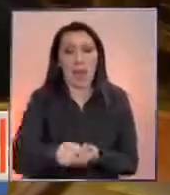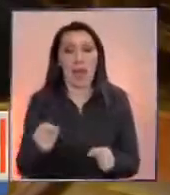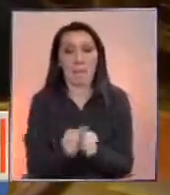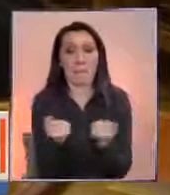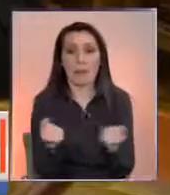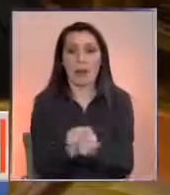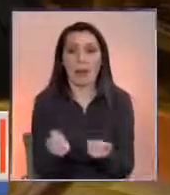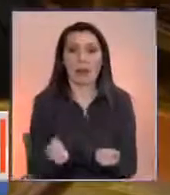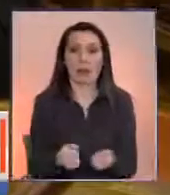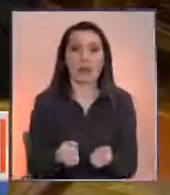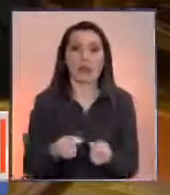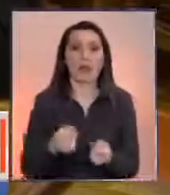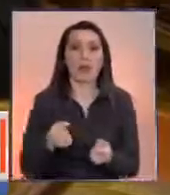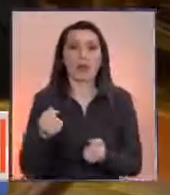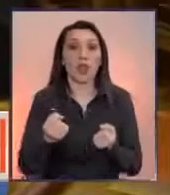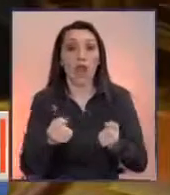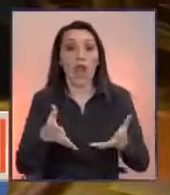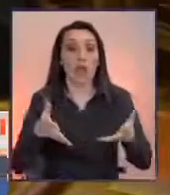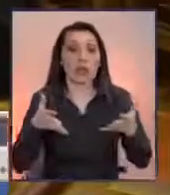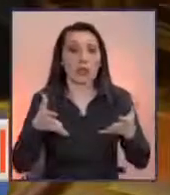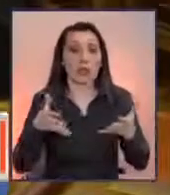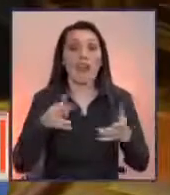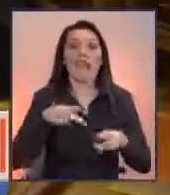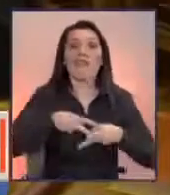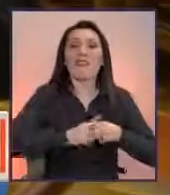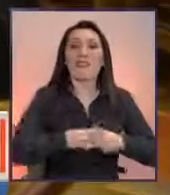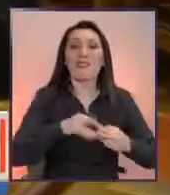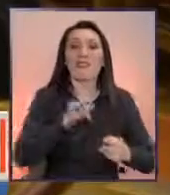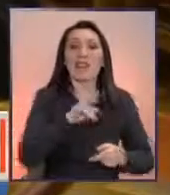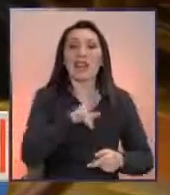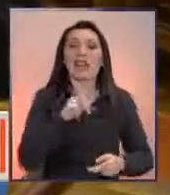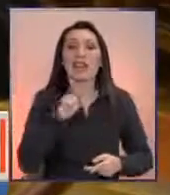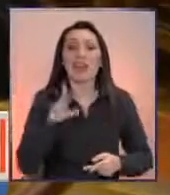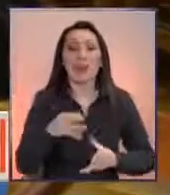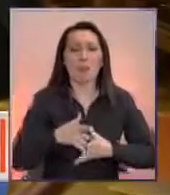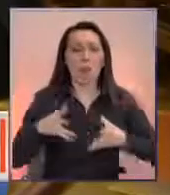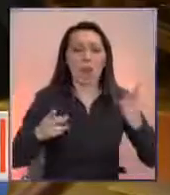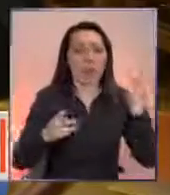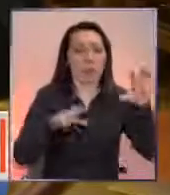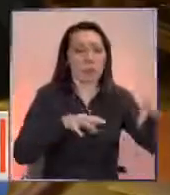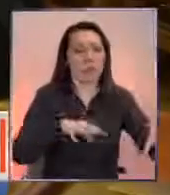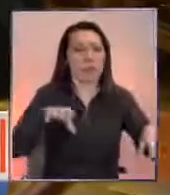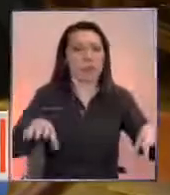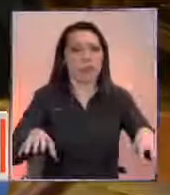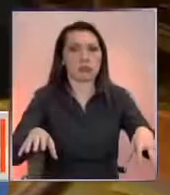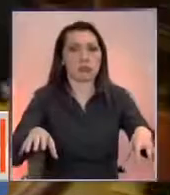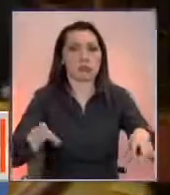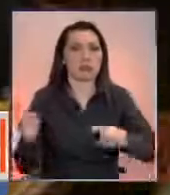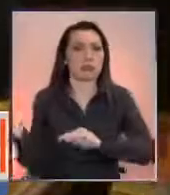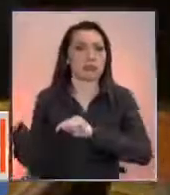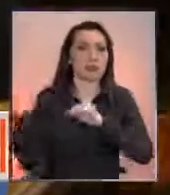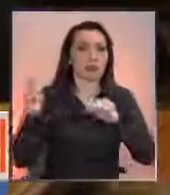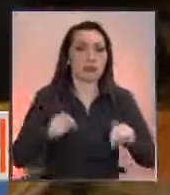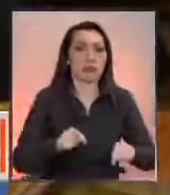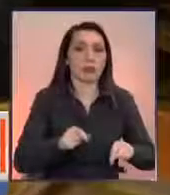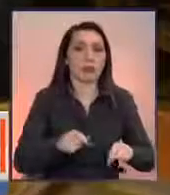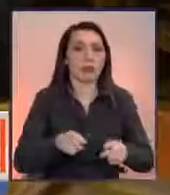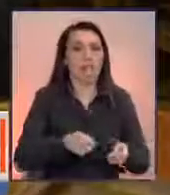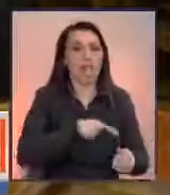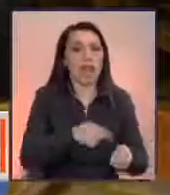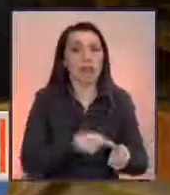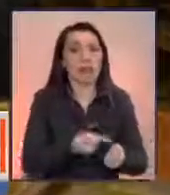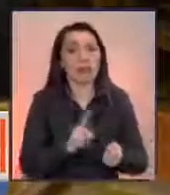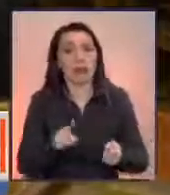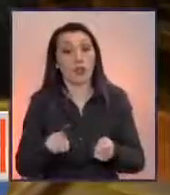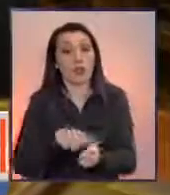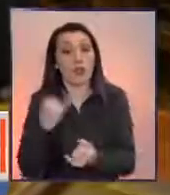los ferreteros también, porque había dos ferreterías en Santiago muy grandes y llegaban parientes y no